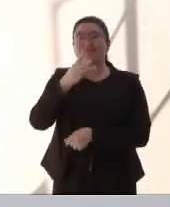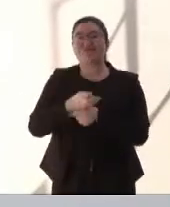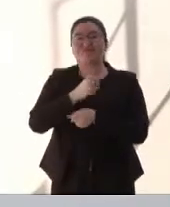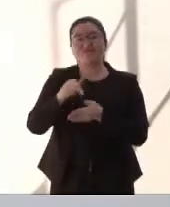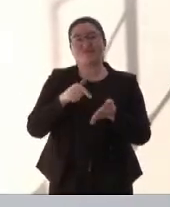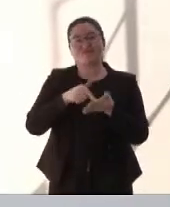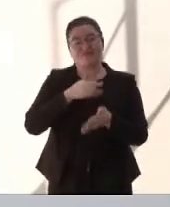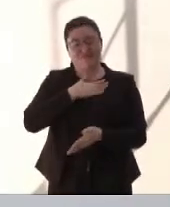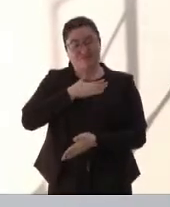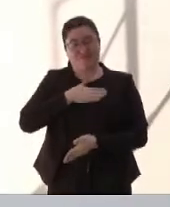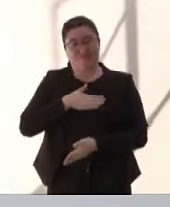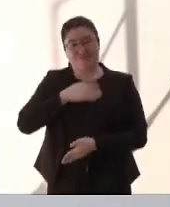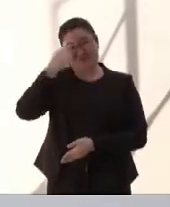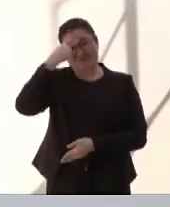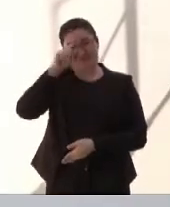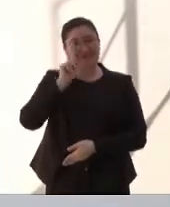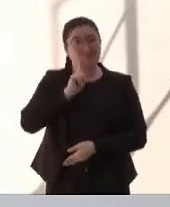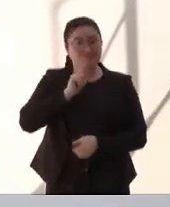Justicia de las Mujeres